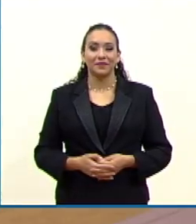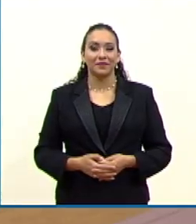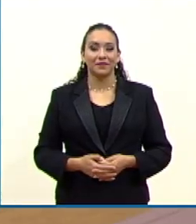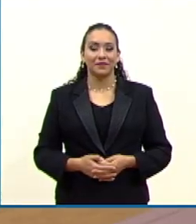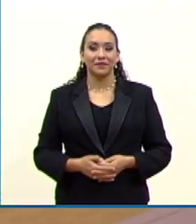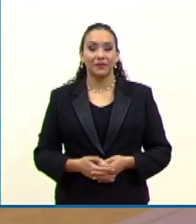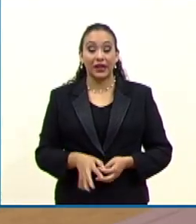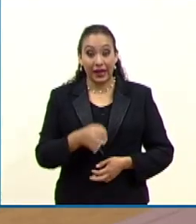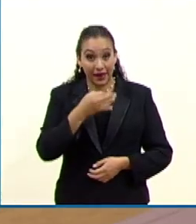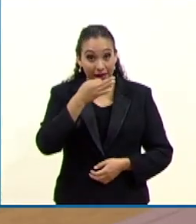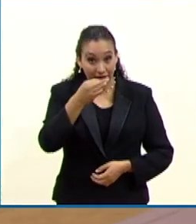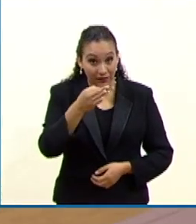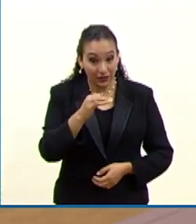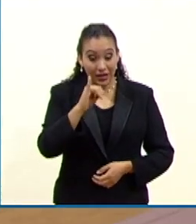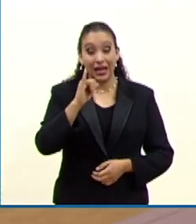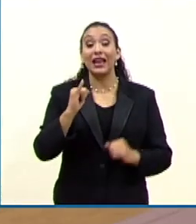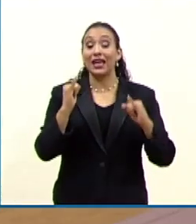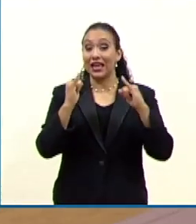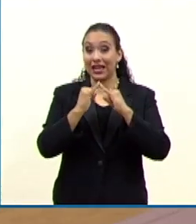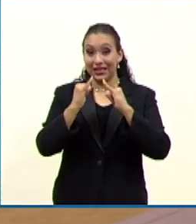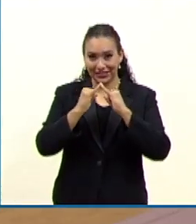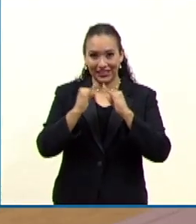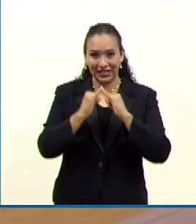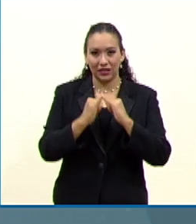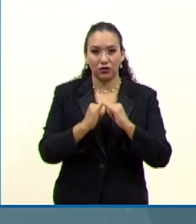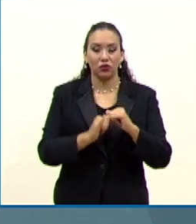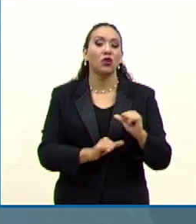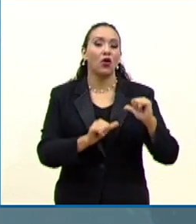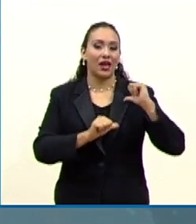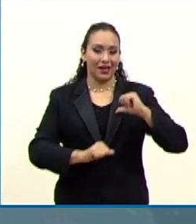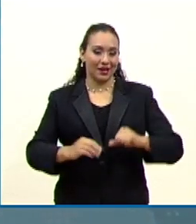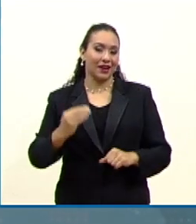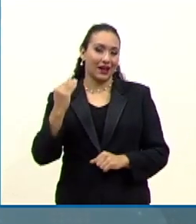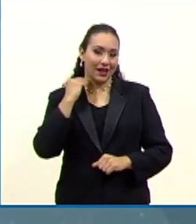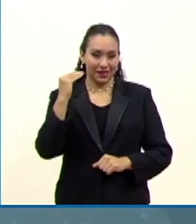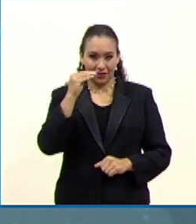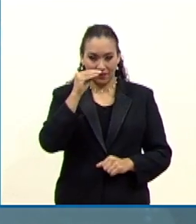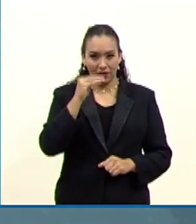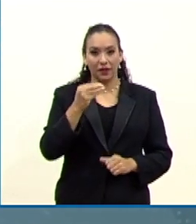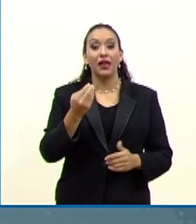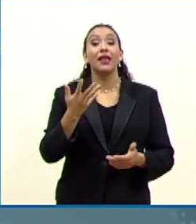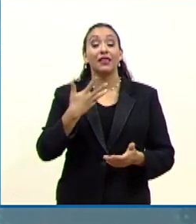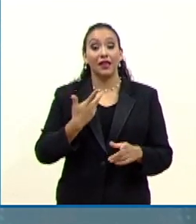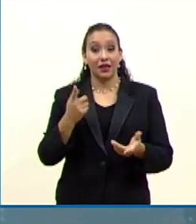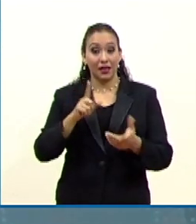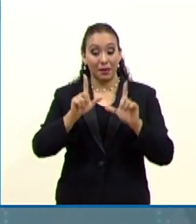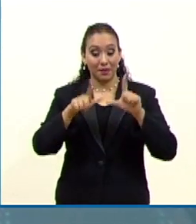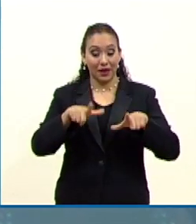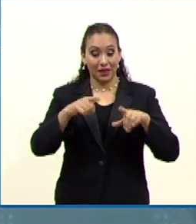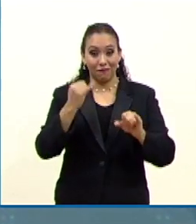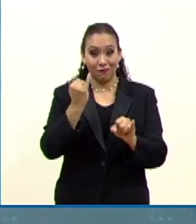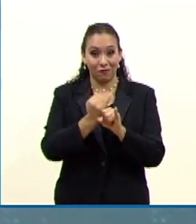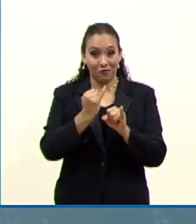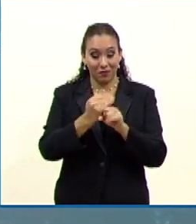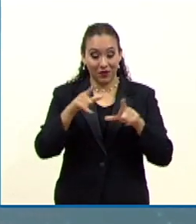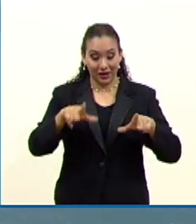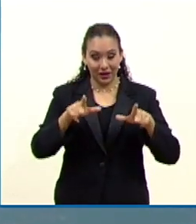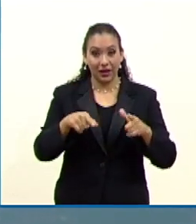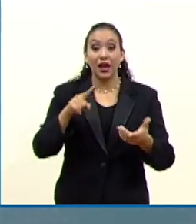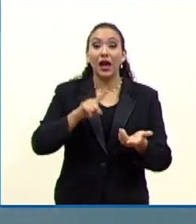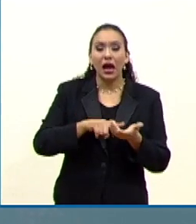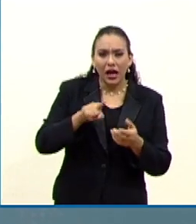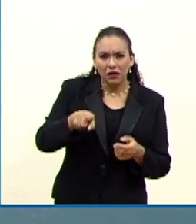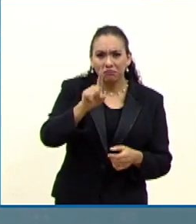Y le informamos que el Instituto Federal de la Defensoría Pública puso a disposición su plataforma en línea para solicitar